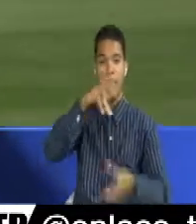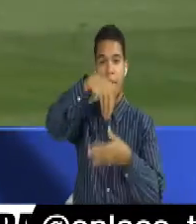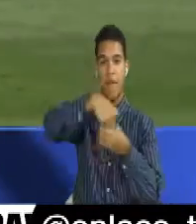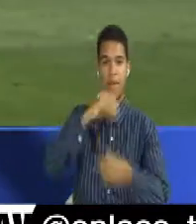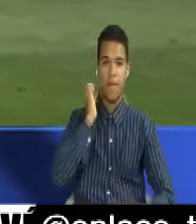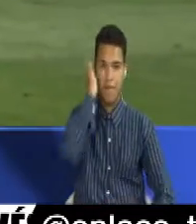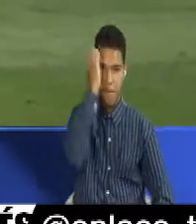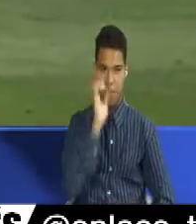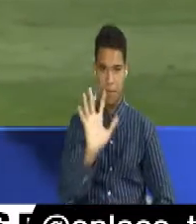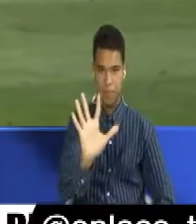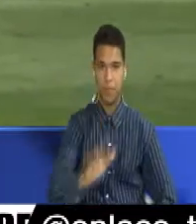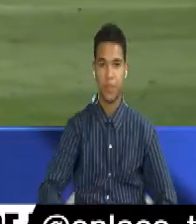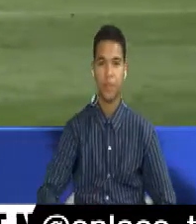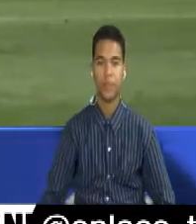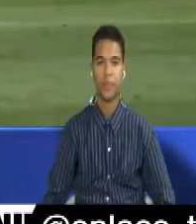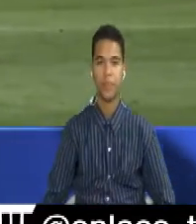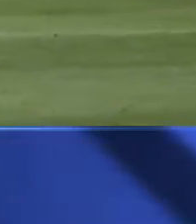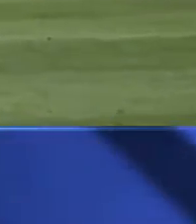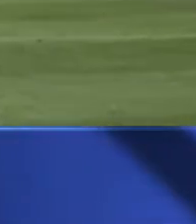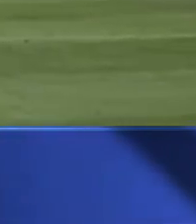Ya volvemos.